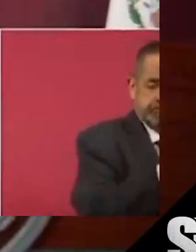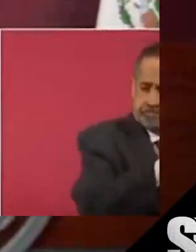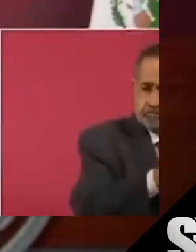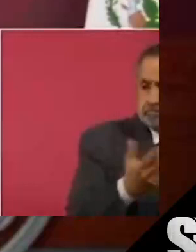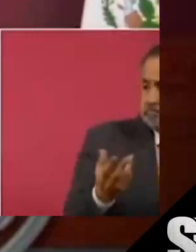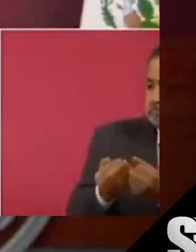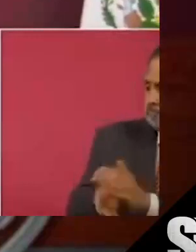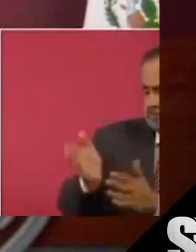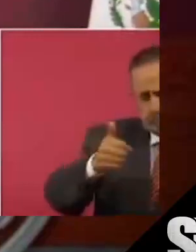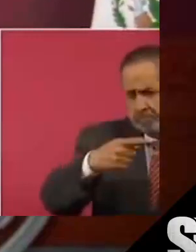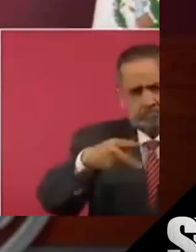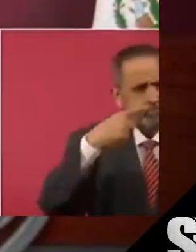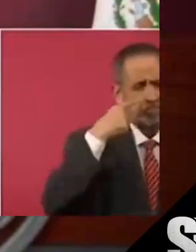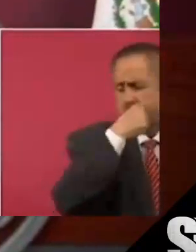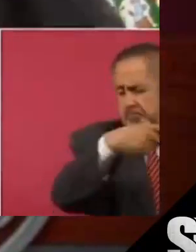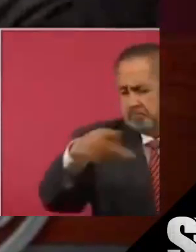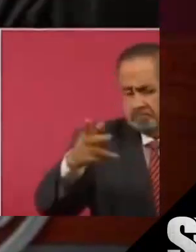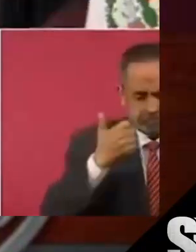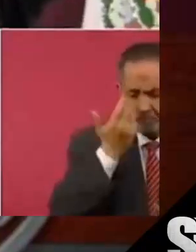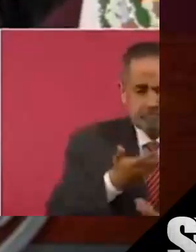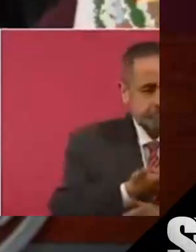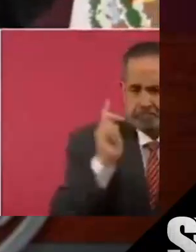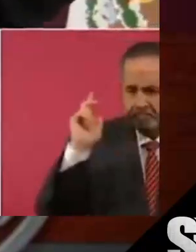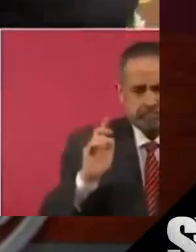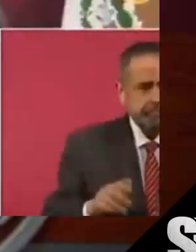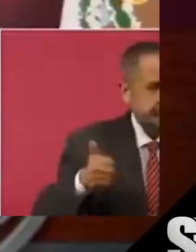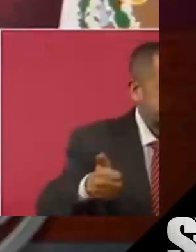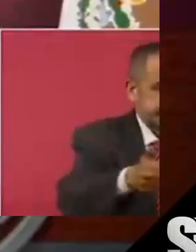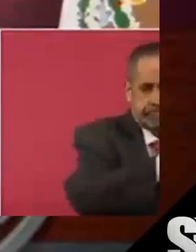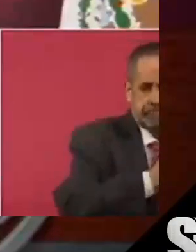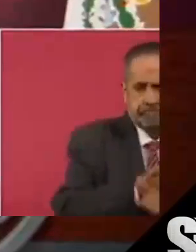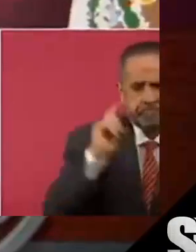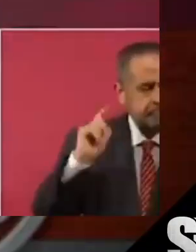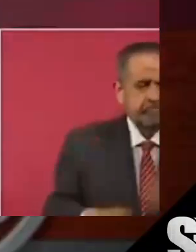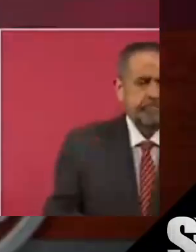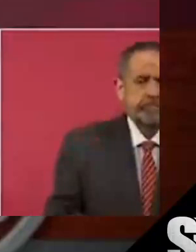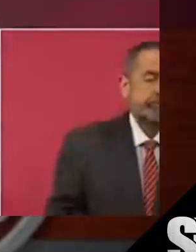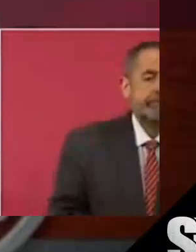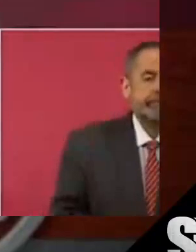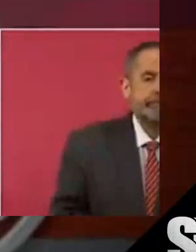que lo siga. Que quiera tomar otro camino, pues es libre.